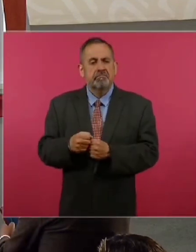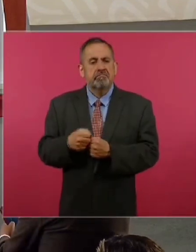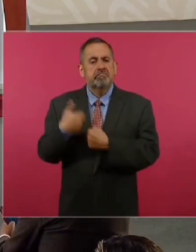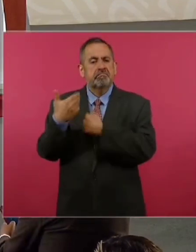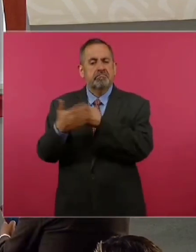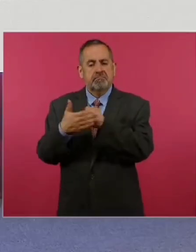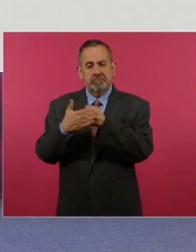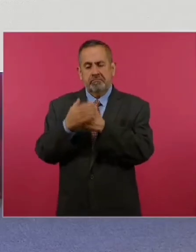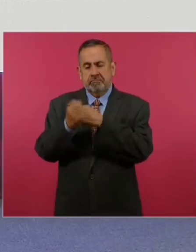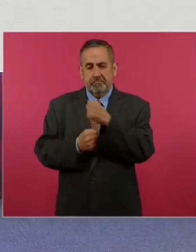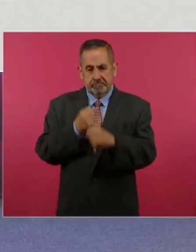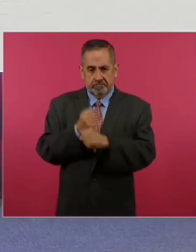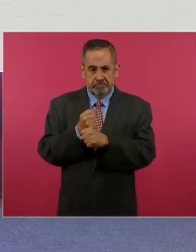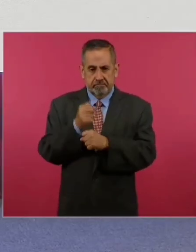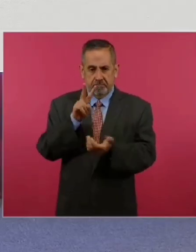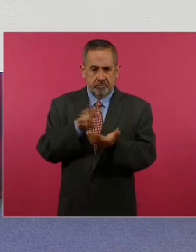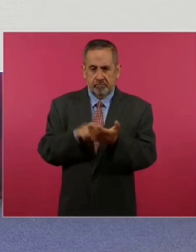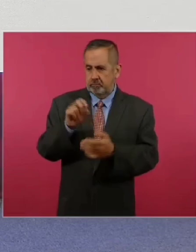2024